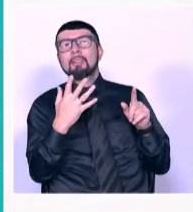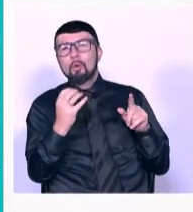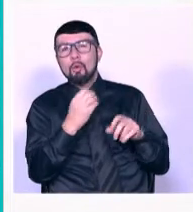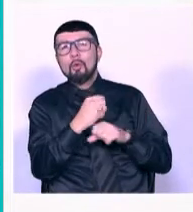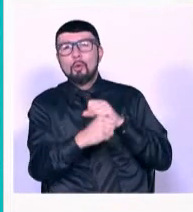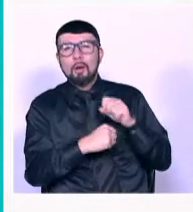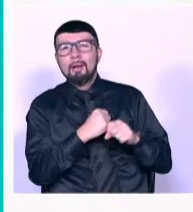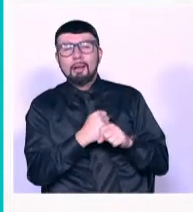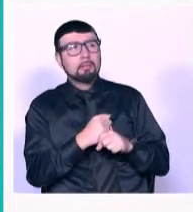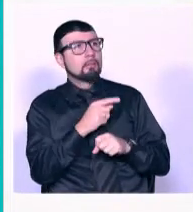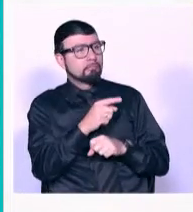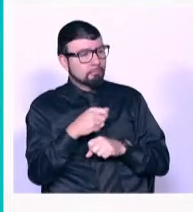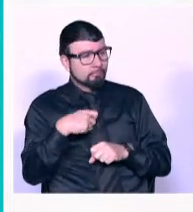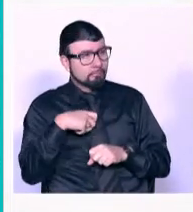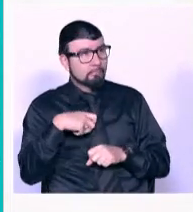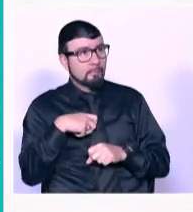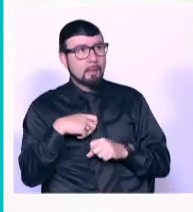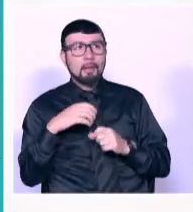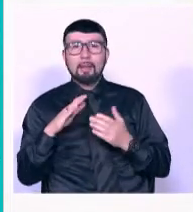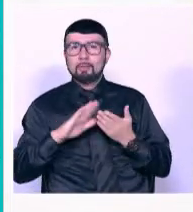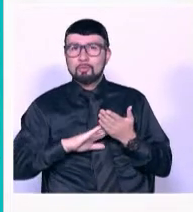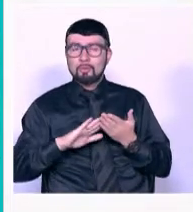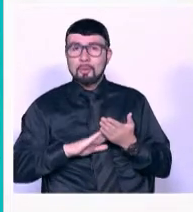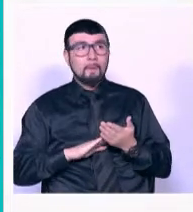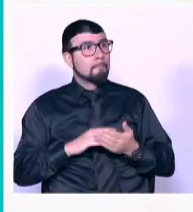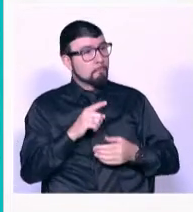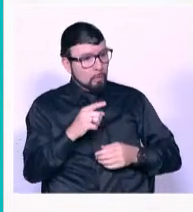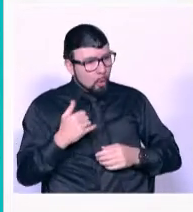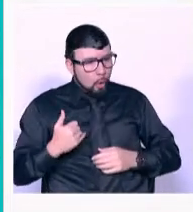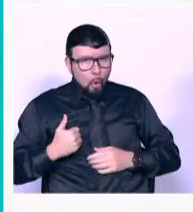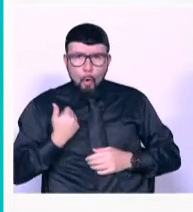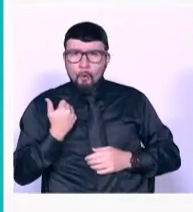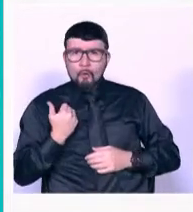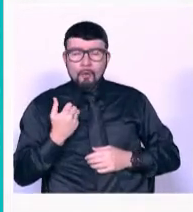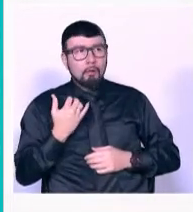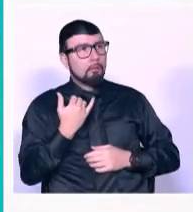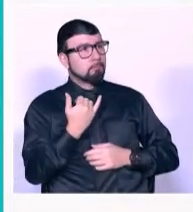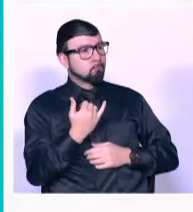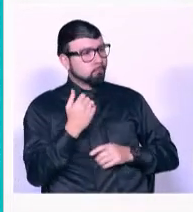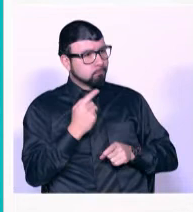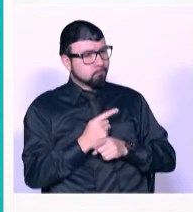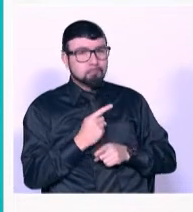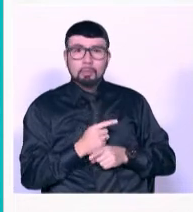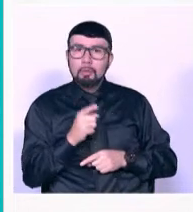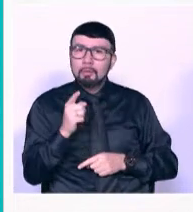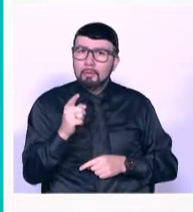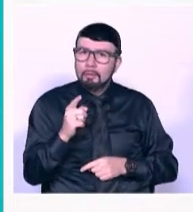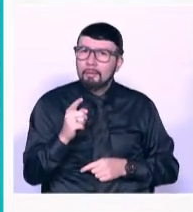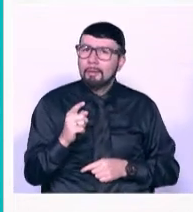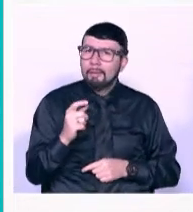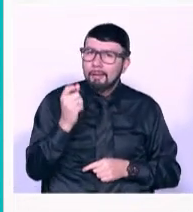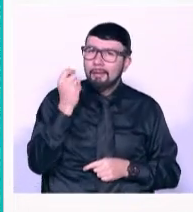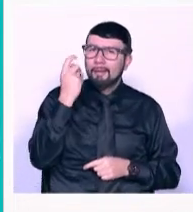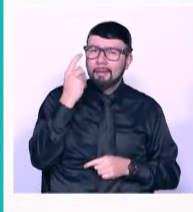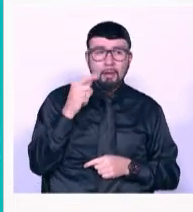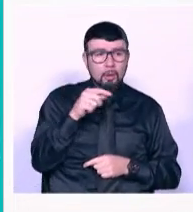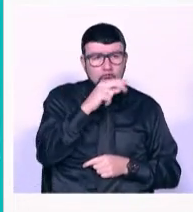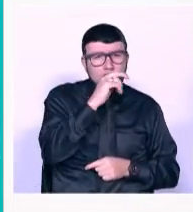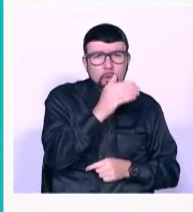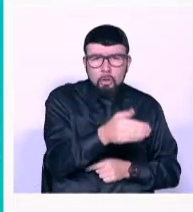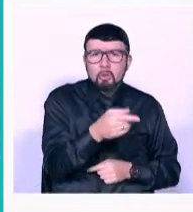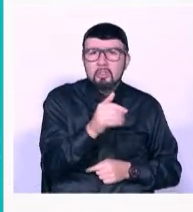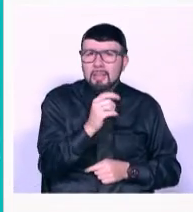Les muestro estos casitos de pacientes muy jóvenes para que nosotros estemos pendientes cuando el niño ya tiene todos